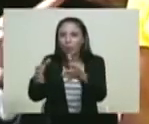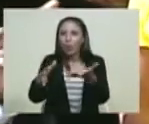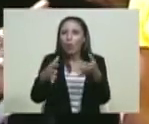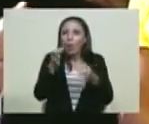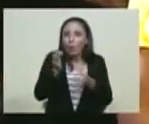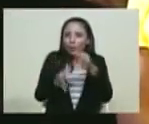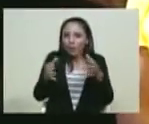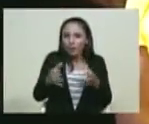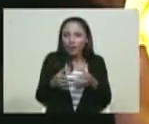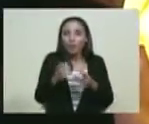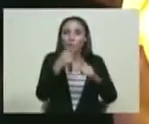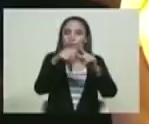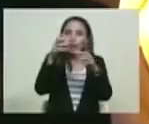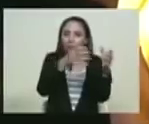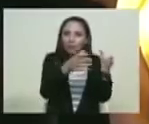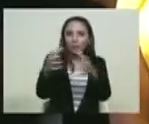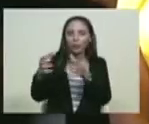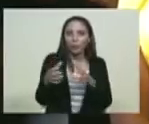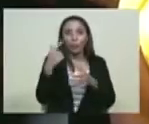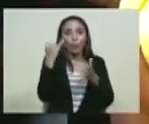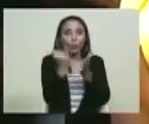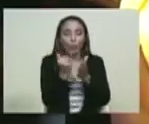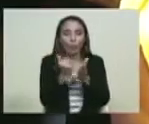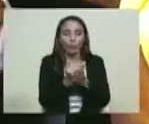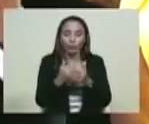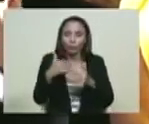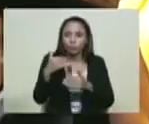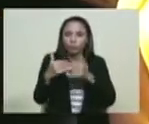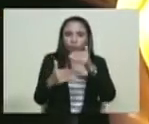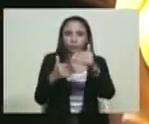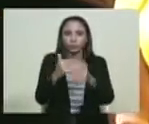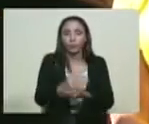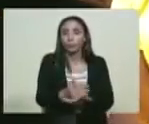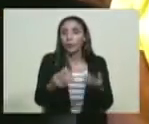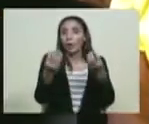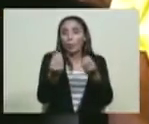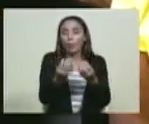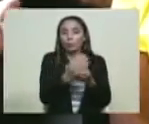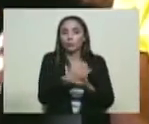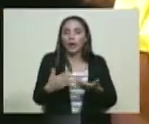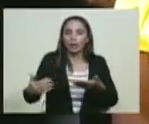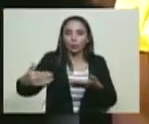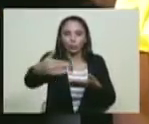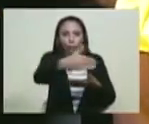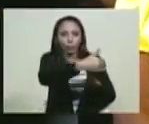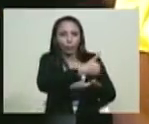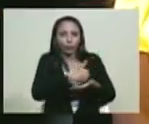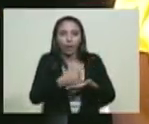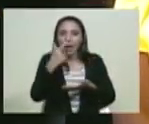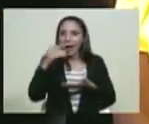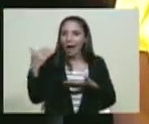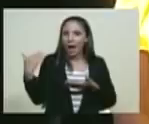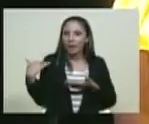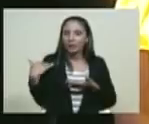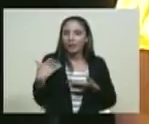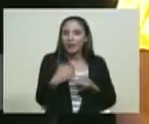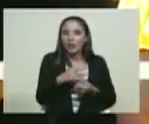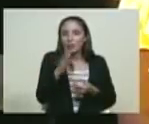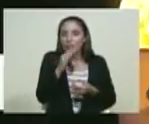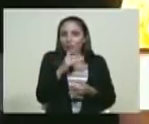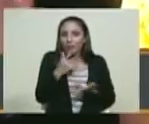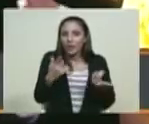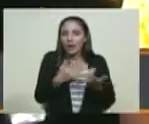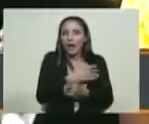los saldos no solamente de aprendido. Usted ha visto que se ha logrado grandes incautaciones de bienes, eso no tenía precedente en la historia